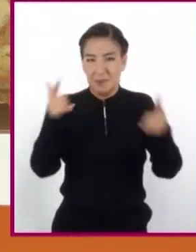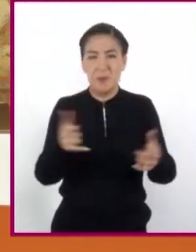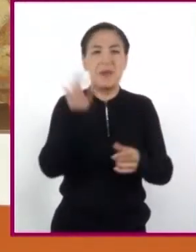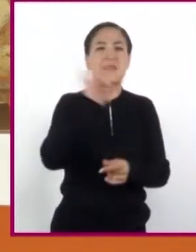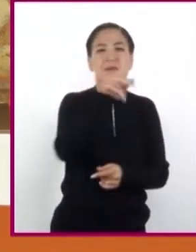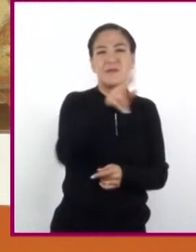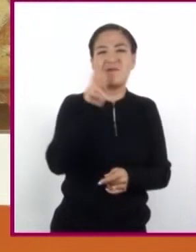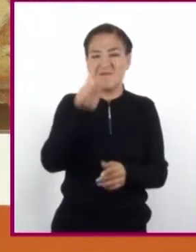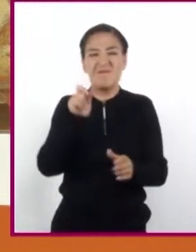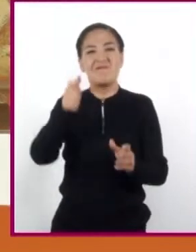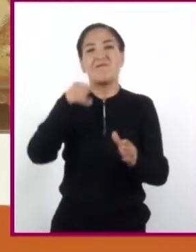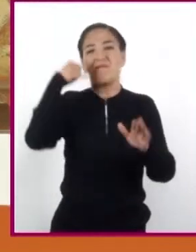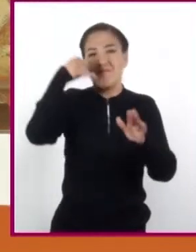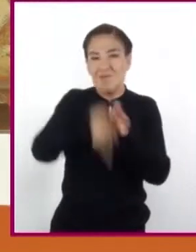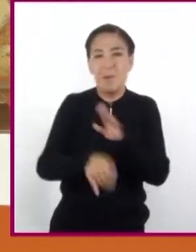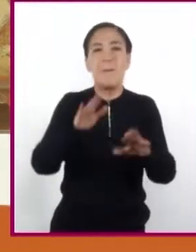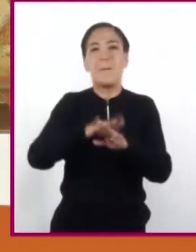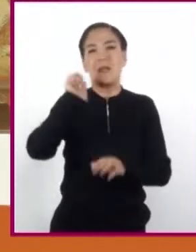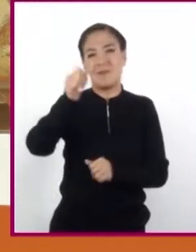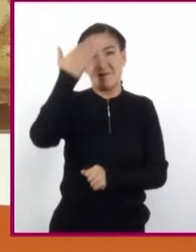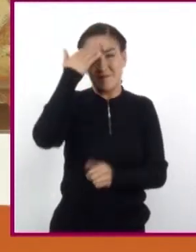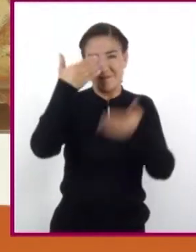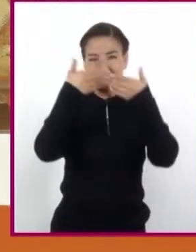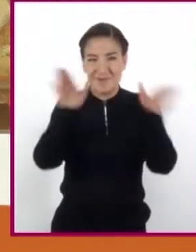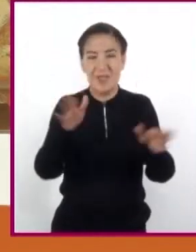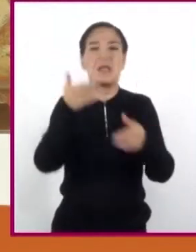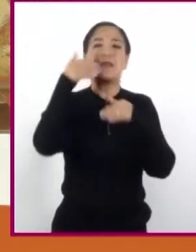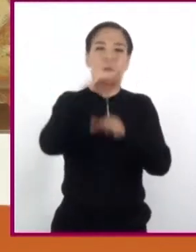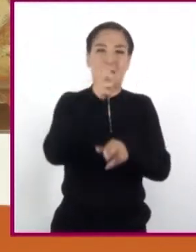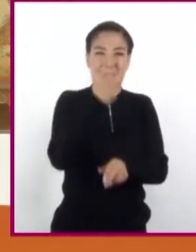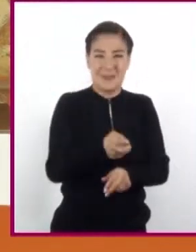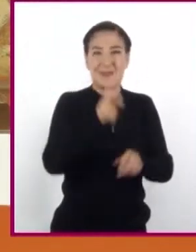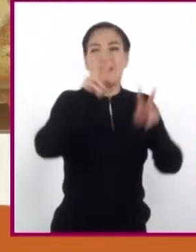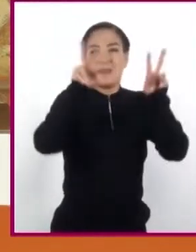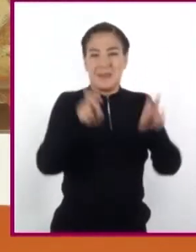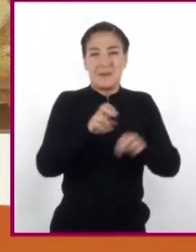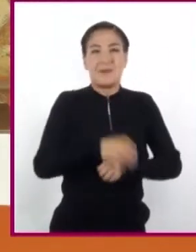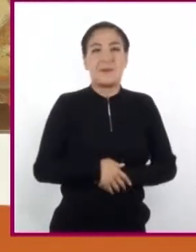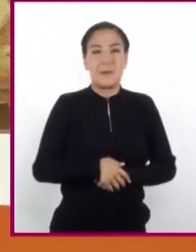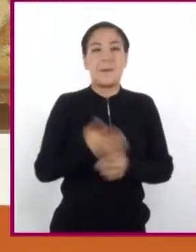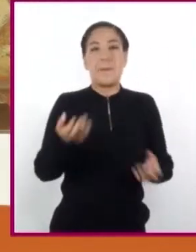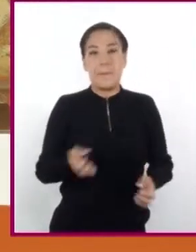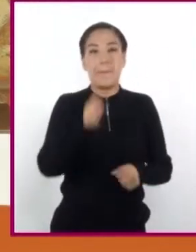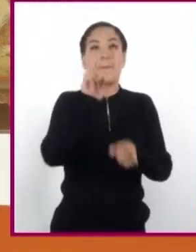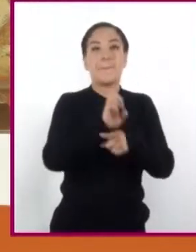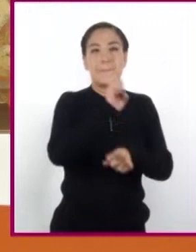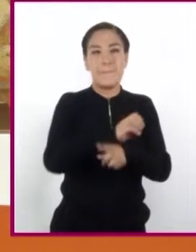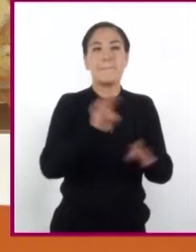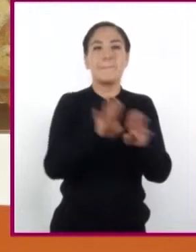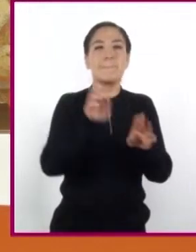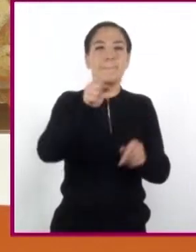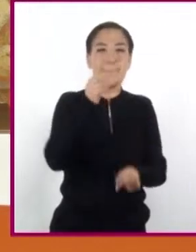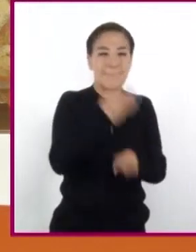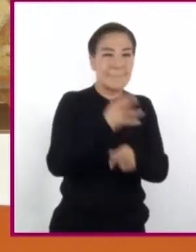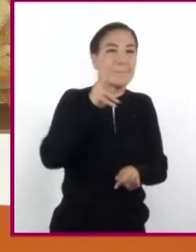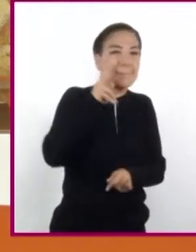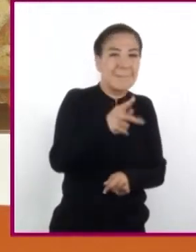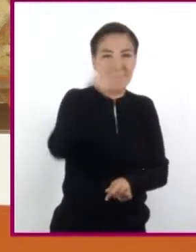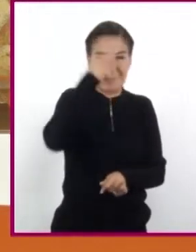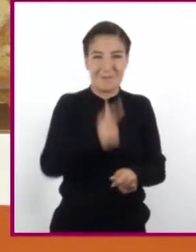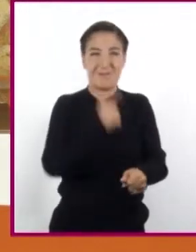desean profundizar y ampliar sus conocimientos acerca del tema. Entonces, hagamos el recorrido para